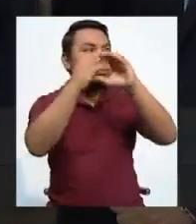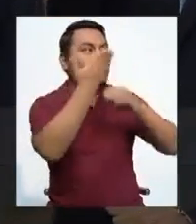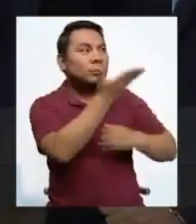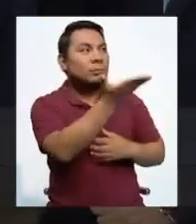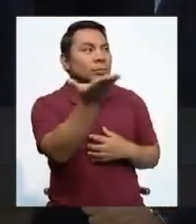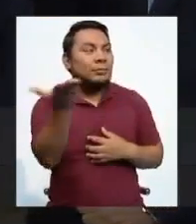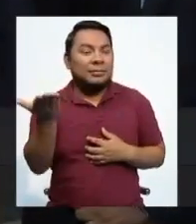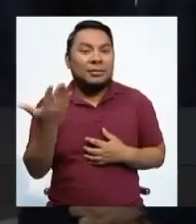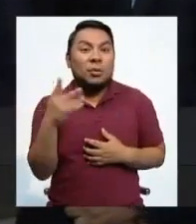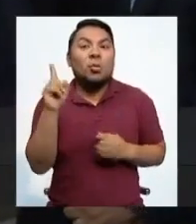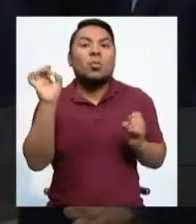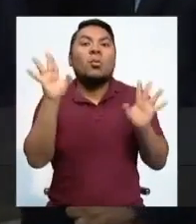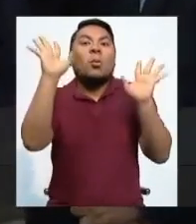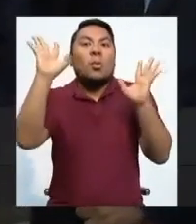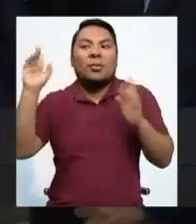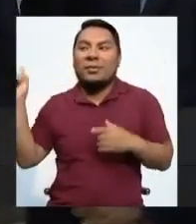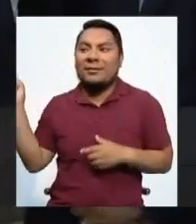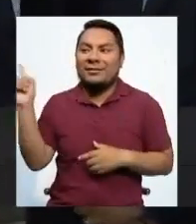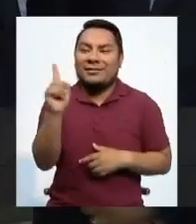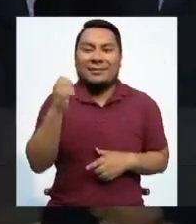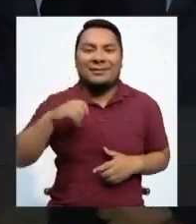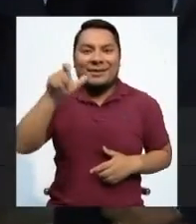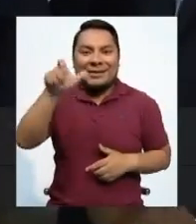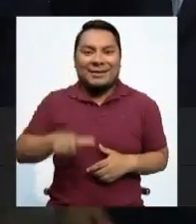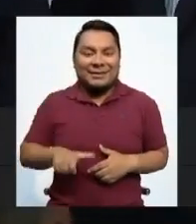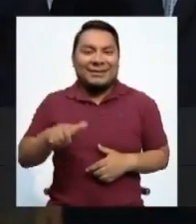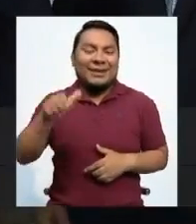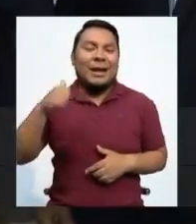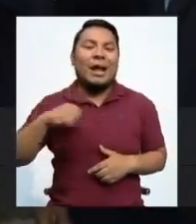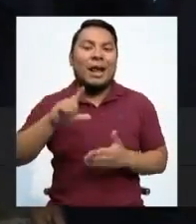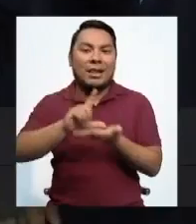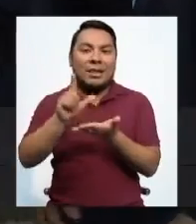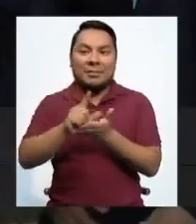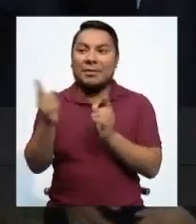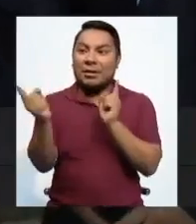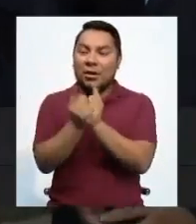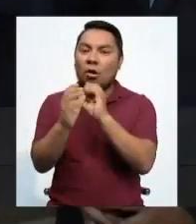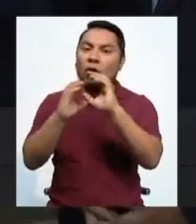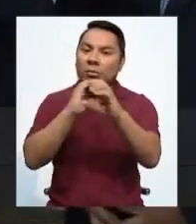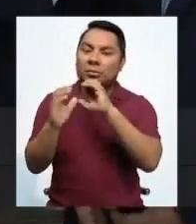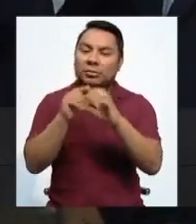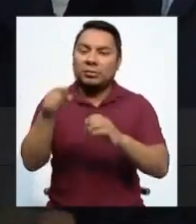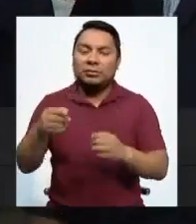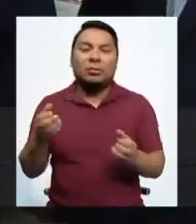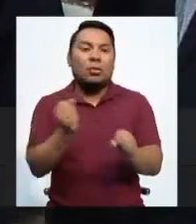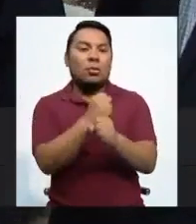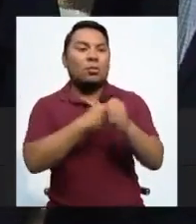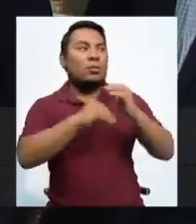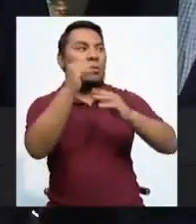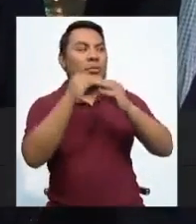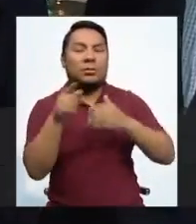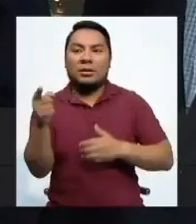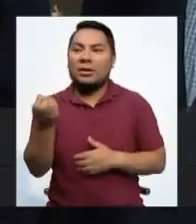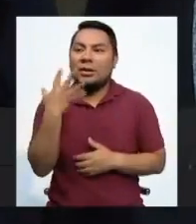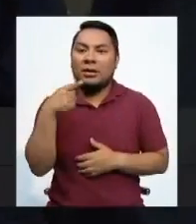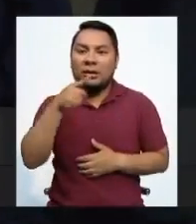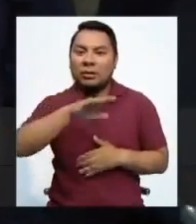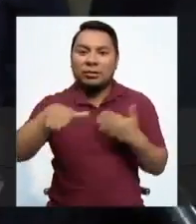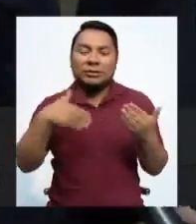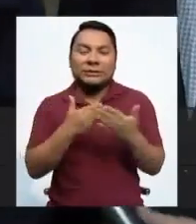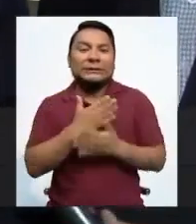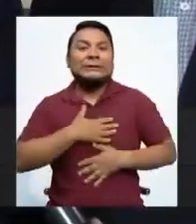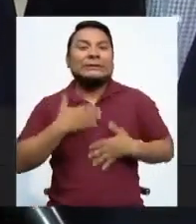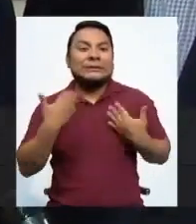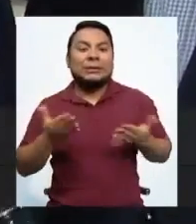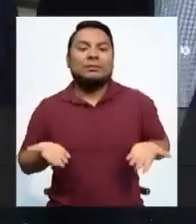cuando justamente llegó el alcalde de Lima, Luis Castañeda, quien ha tenido esta deferencia con nosotros para conversar de esta obra que me decía que usted justamente tenía bastante expectativa